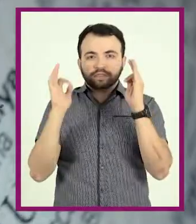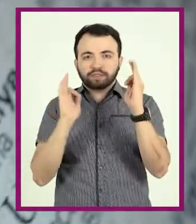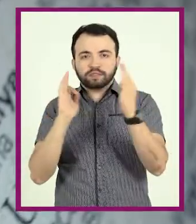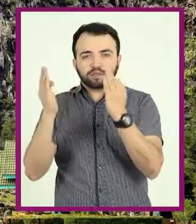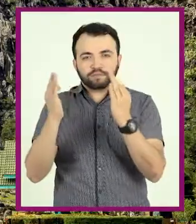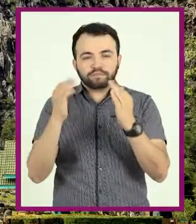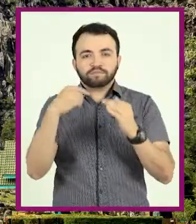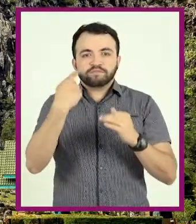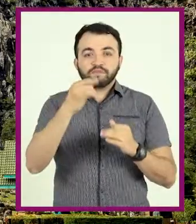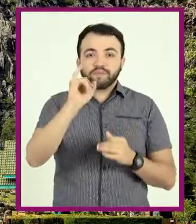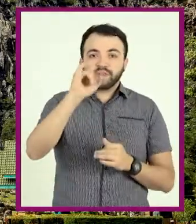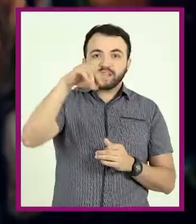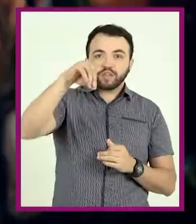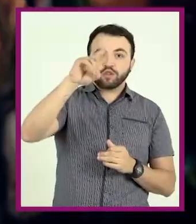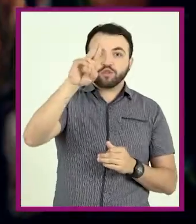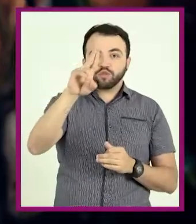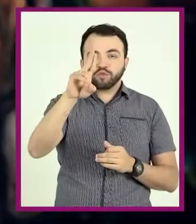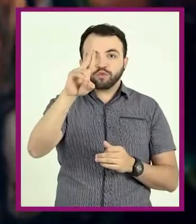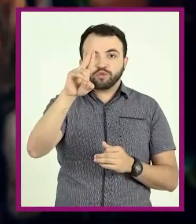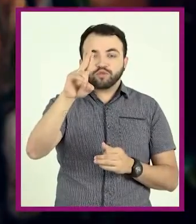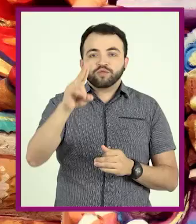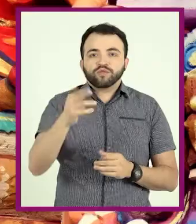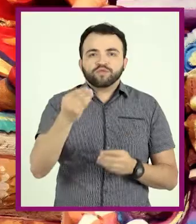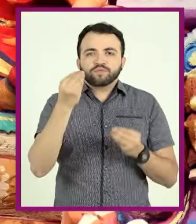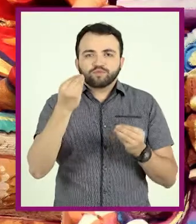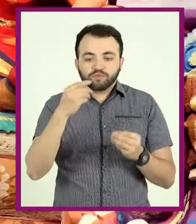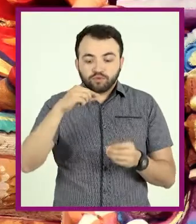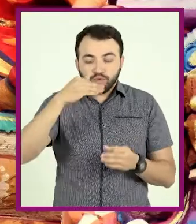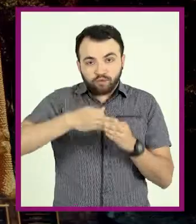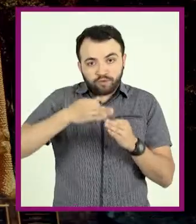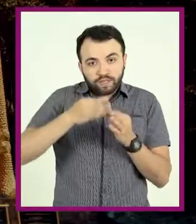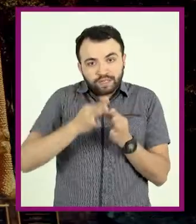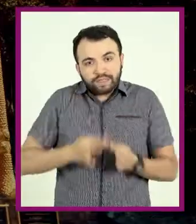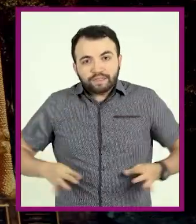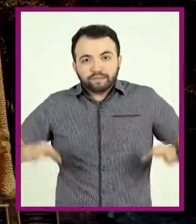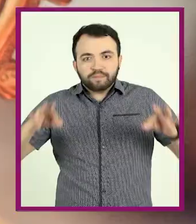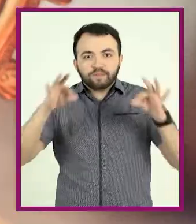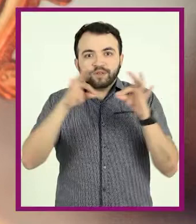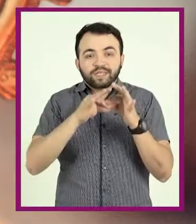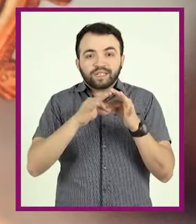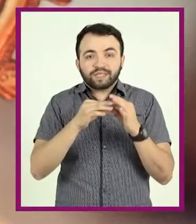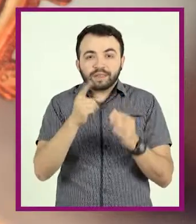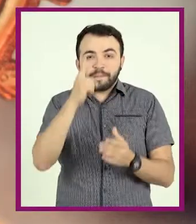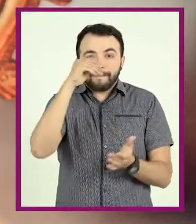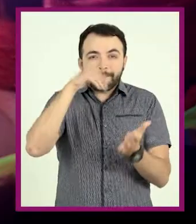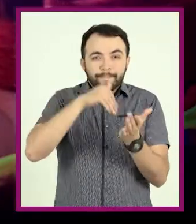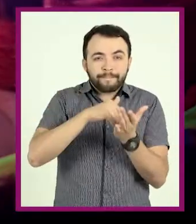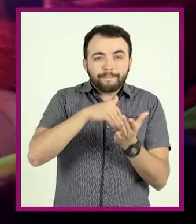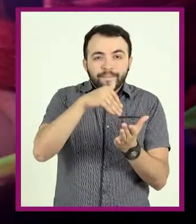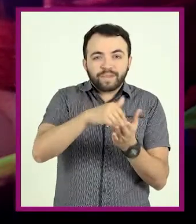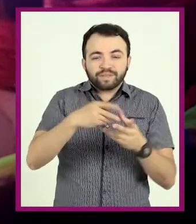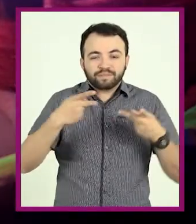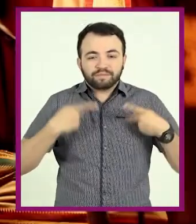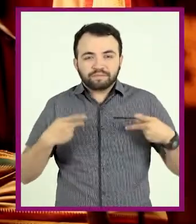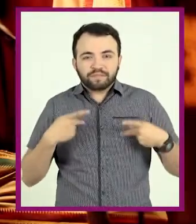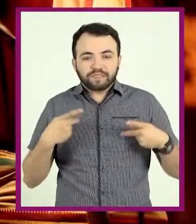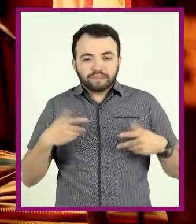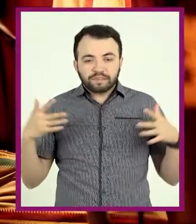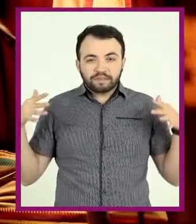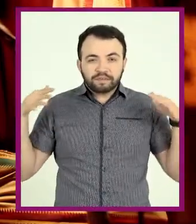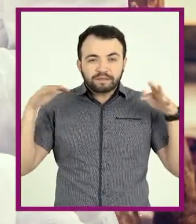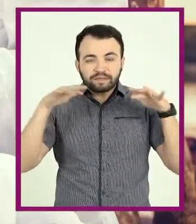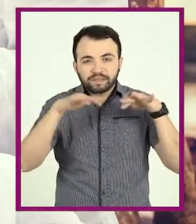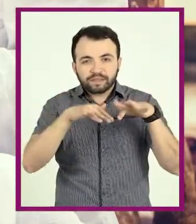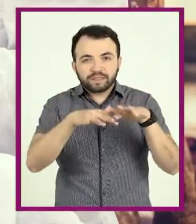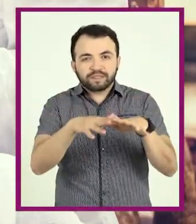Oriente. Por otro lado, el hinduismo es la religión politeísta más importante en la actualidad y concentra 1.000 millones de